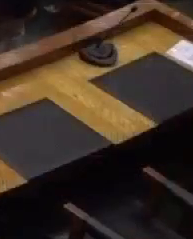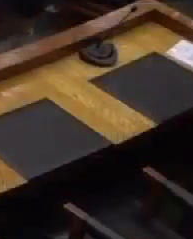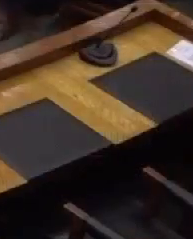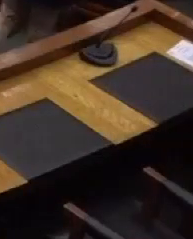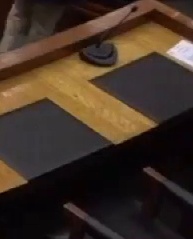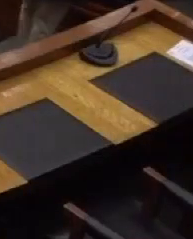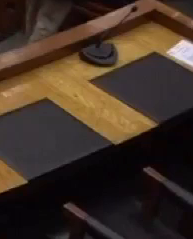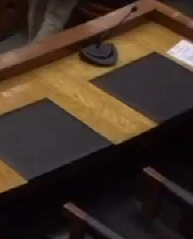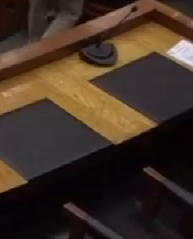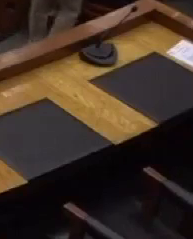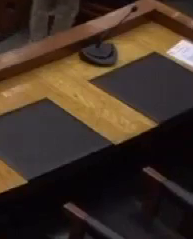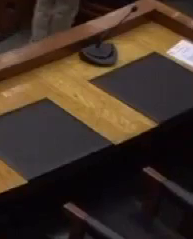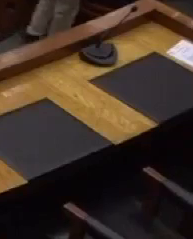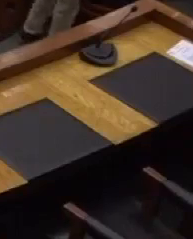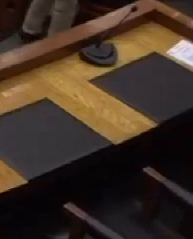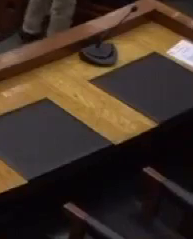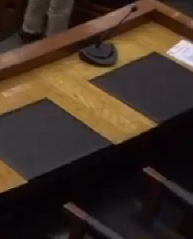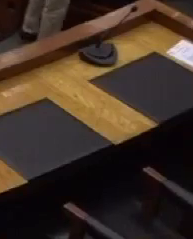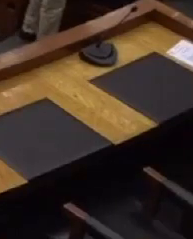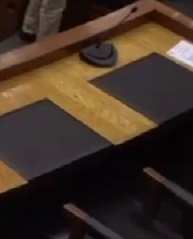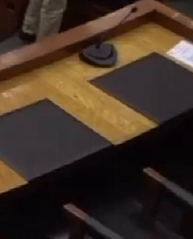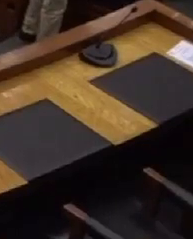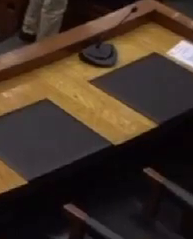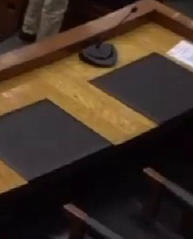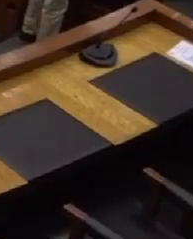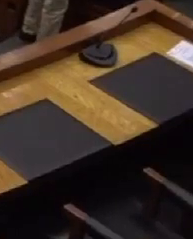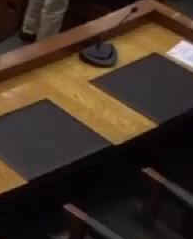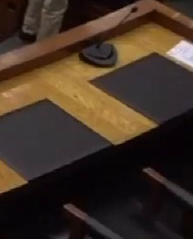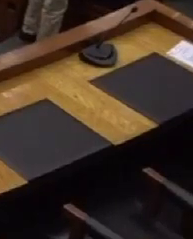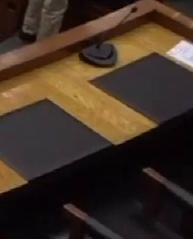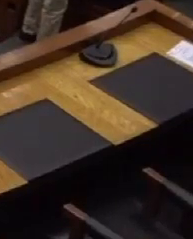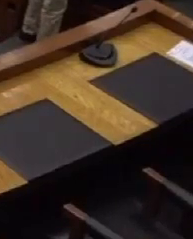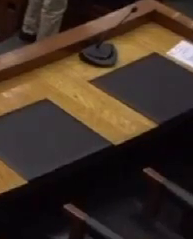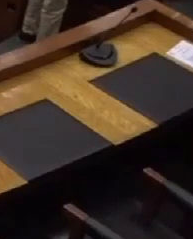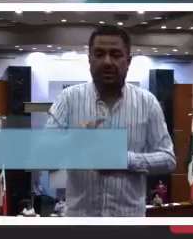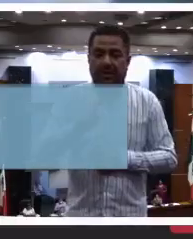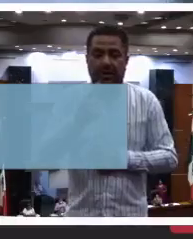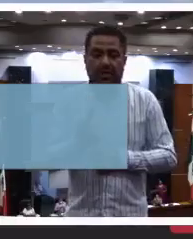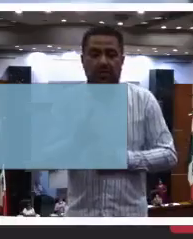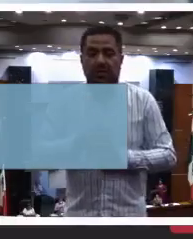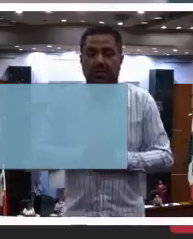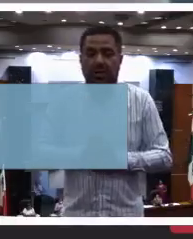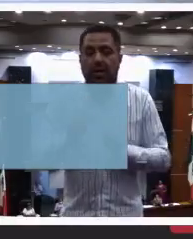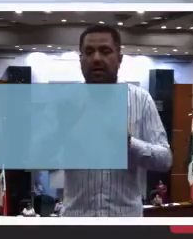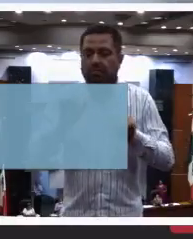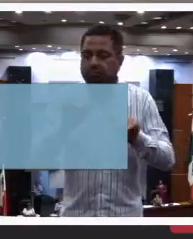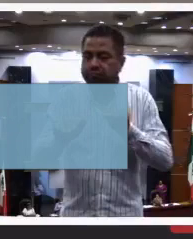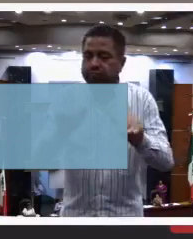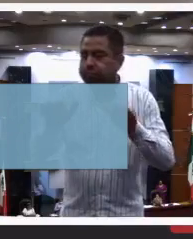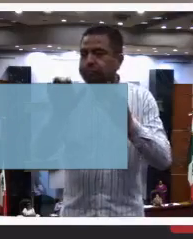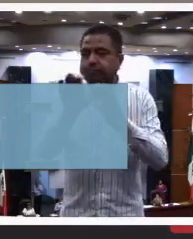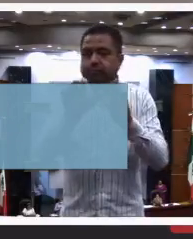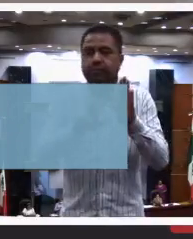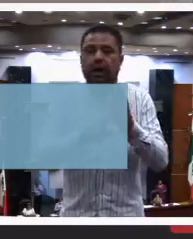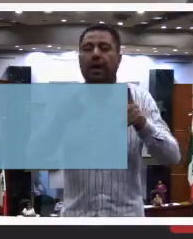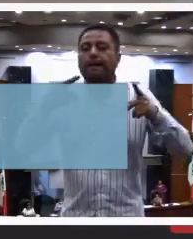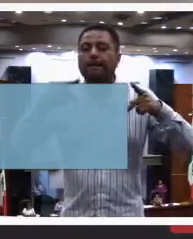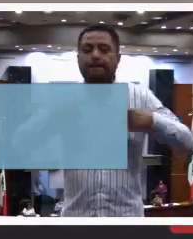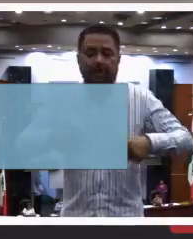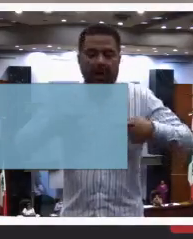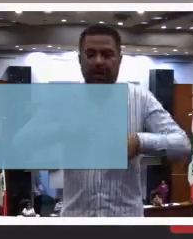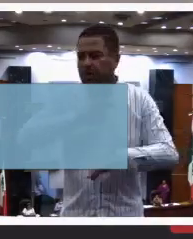de 9 de la mañana a 3 de la tarde a la junta de coordinación política convoca a los ciudadanos